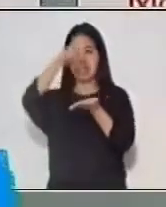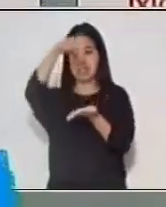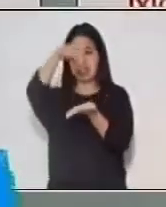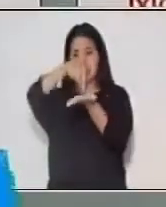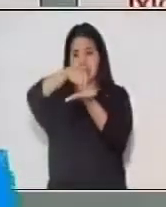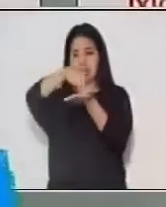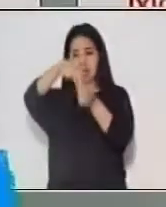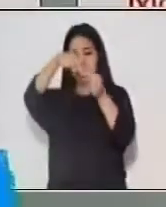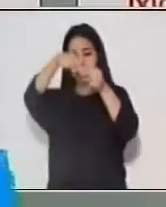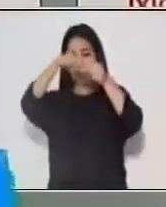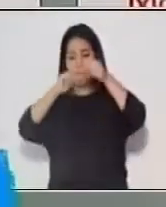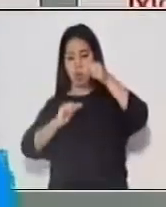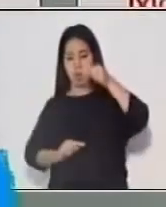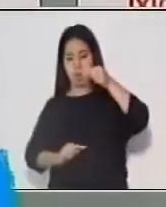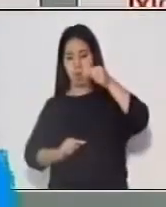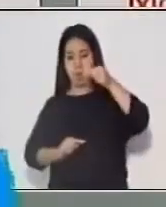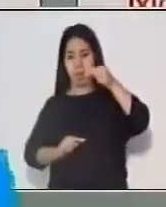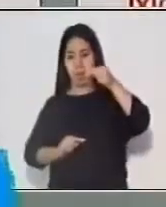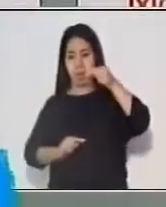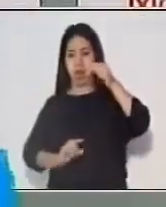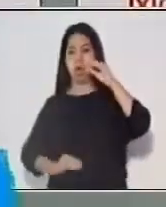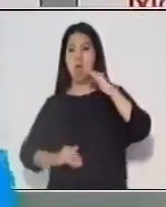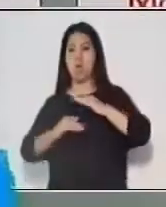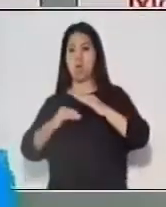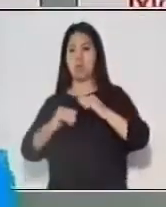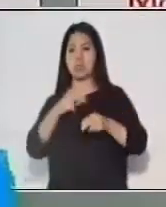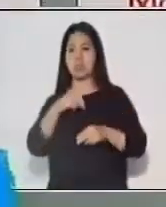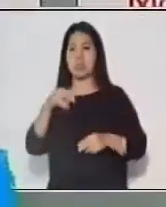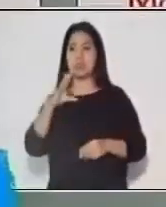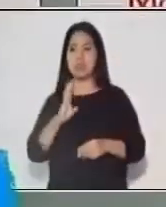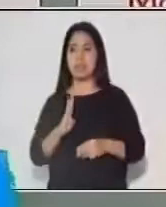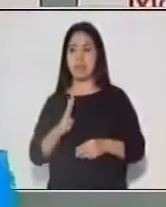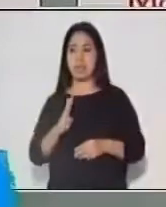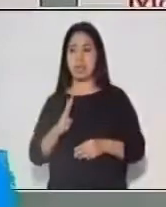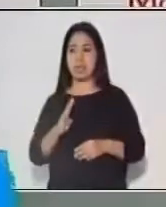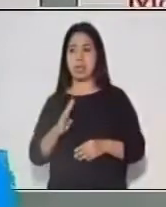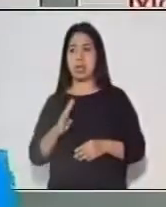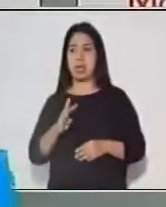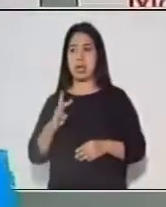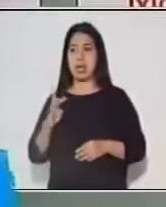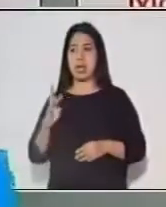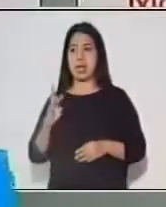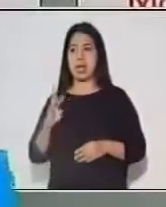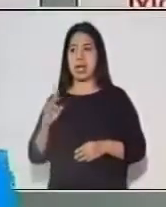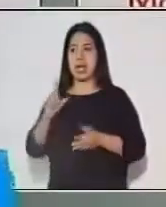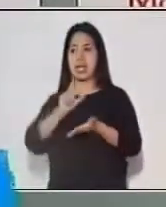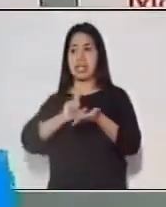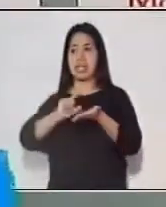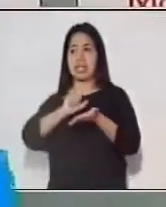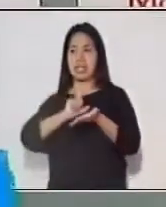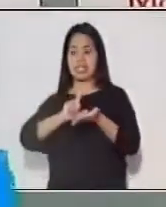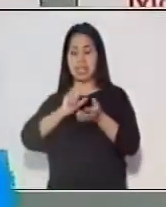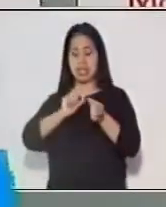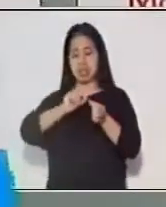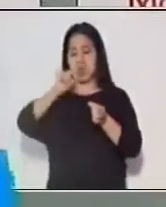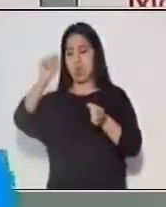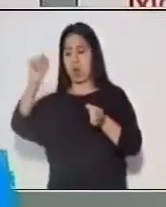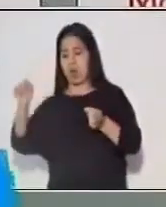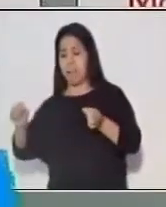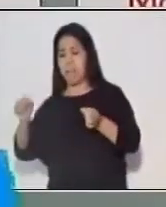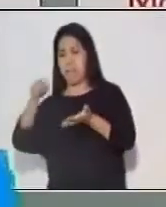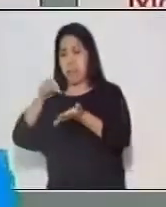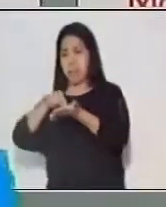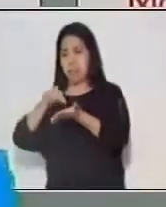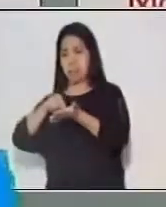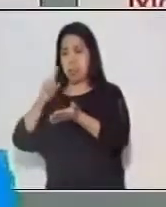al lado más corto se llama B, y recordemos que del centro a la posición de uno de